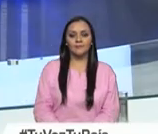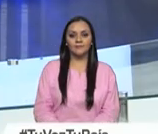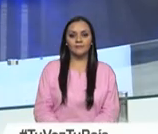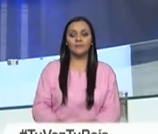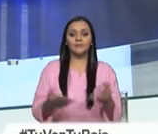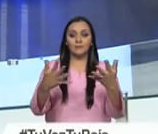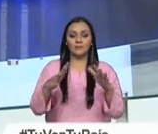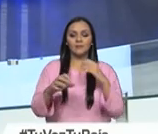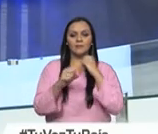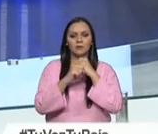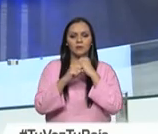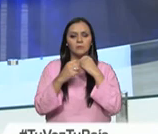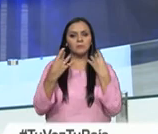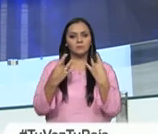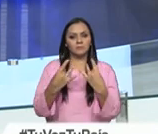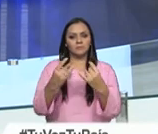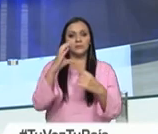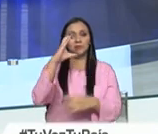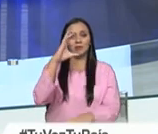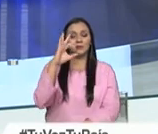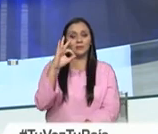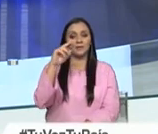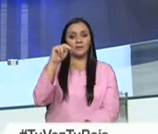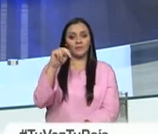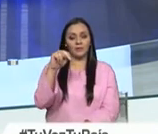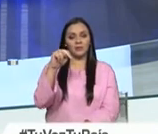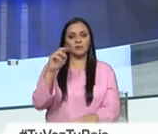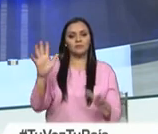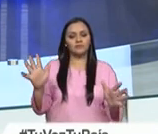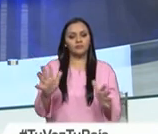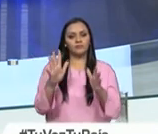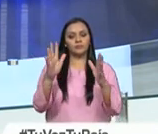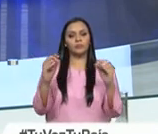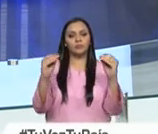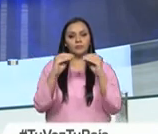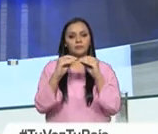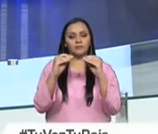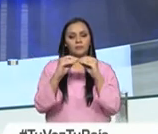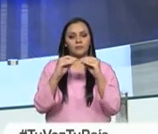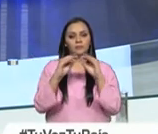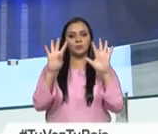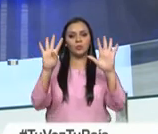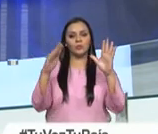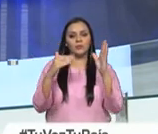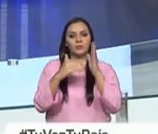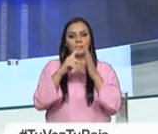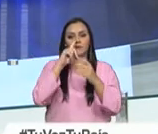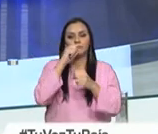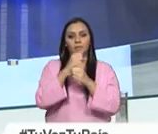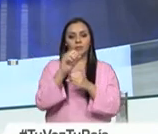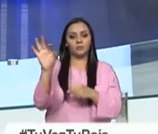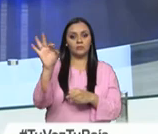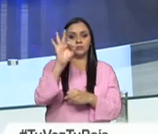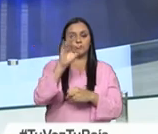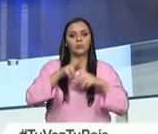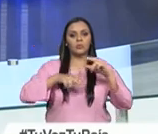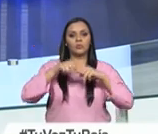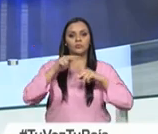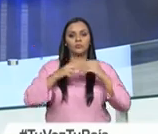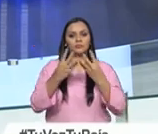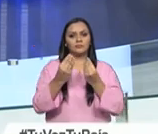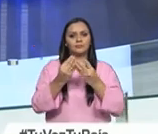través de un trabajo eficiente, la Corporación Financiera Nacional impulsó la generación de más de 9.000 empleos y la construcción de miles de